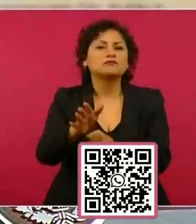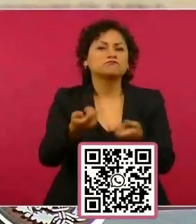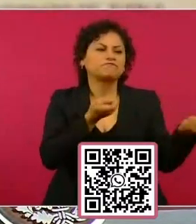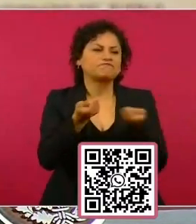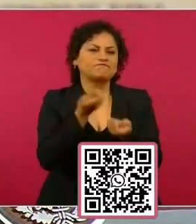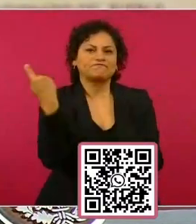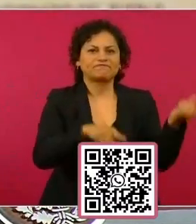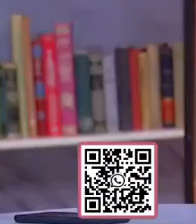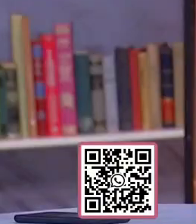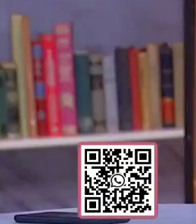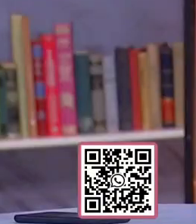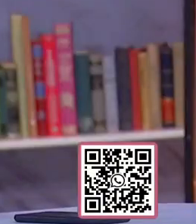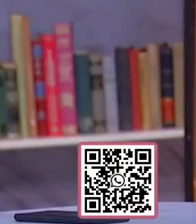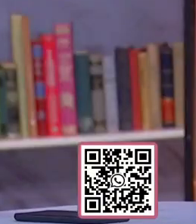nuevo.